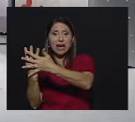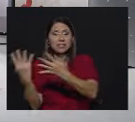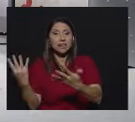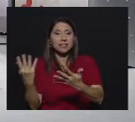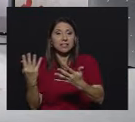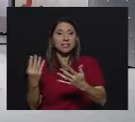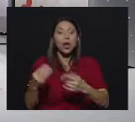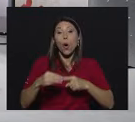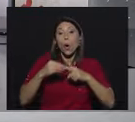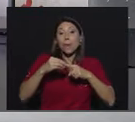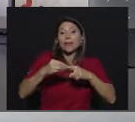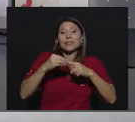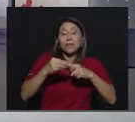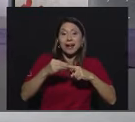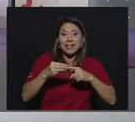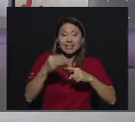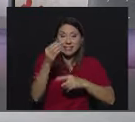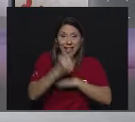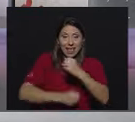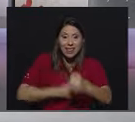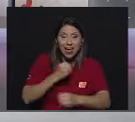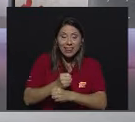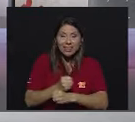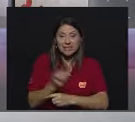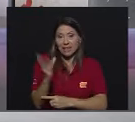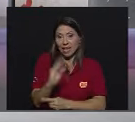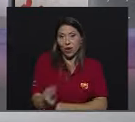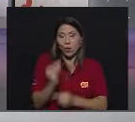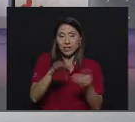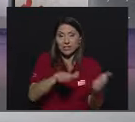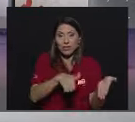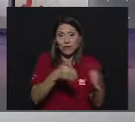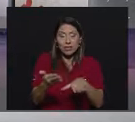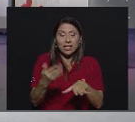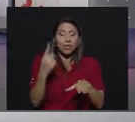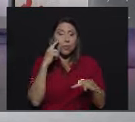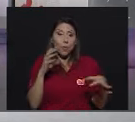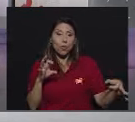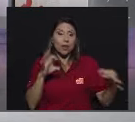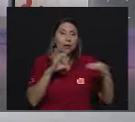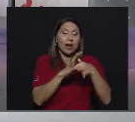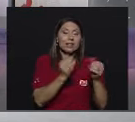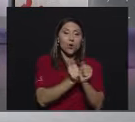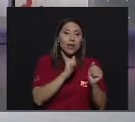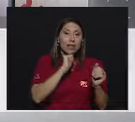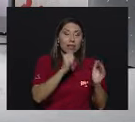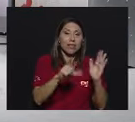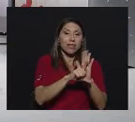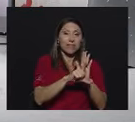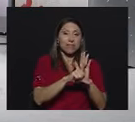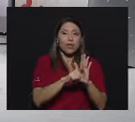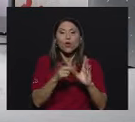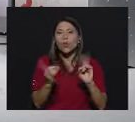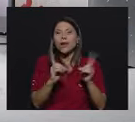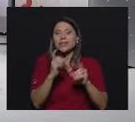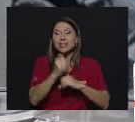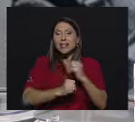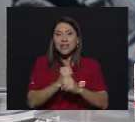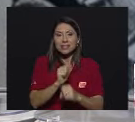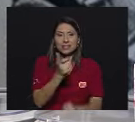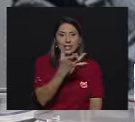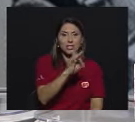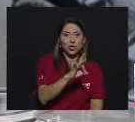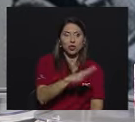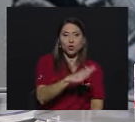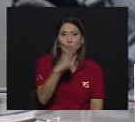principales edades en que nuestros jóvenes están falleciendo víctimas del crimen por vincularse con el crimen organizado, son precisamente entre los 18 y